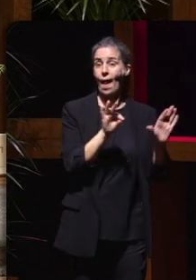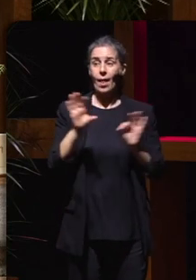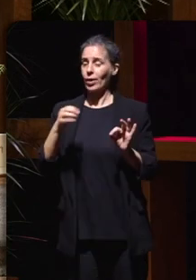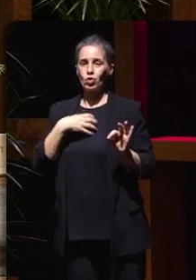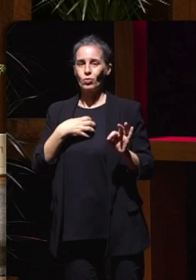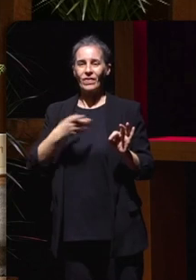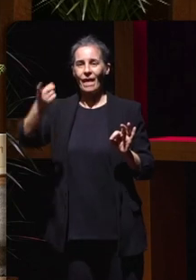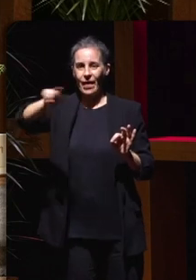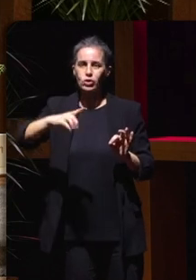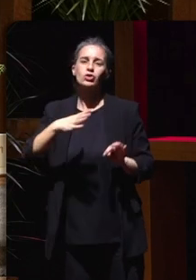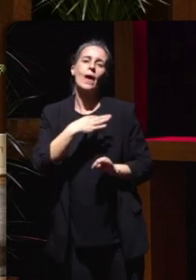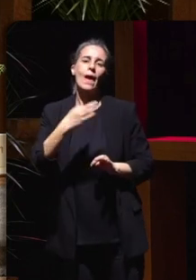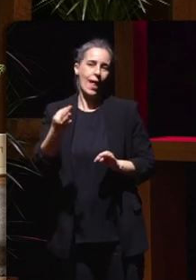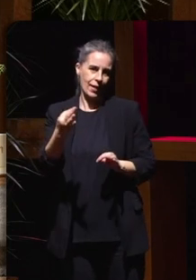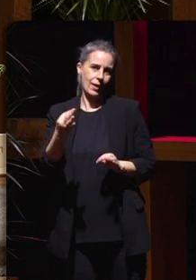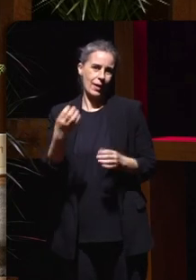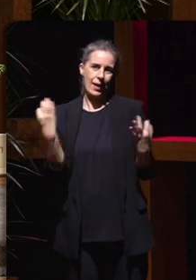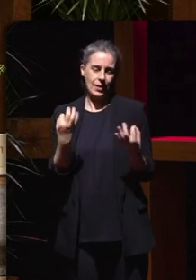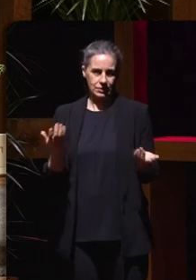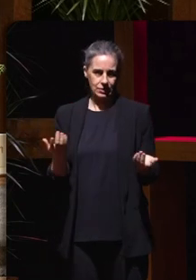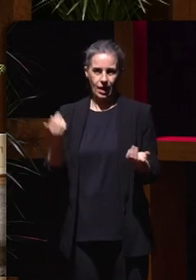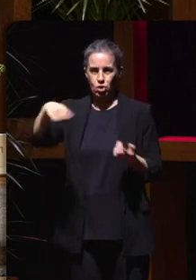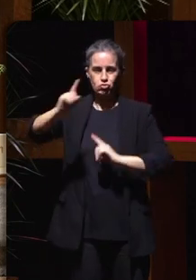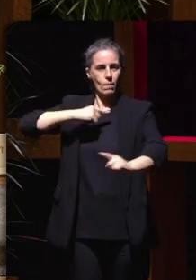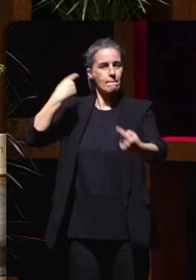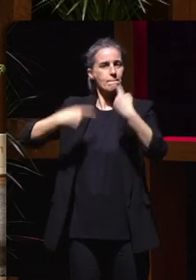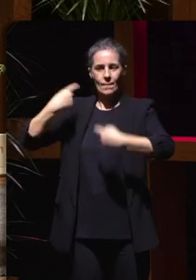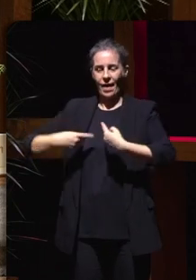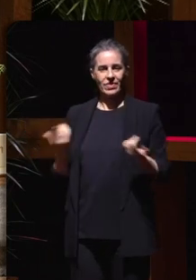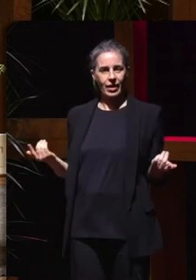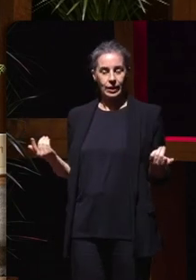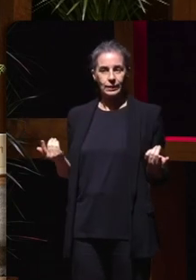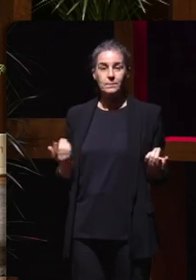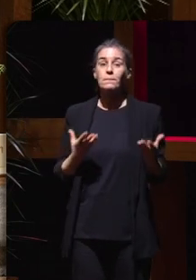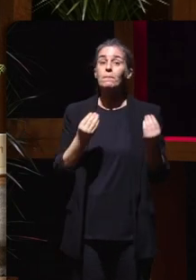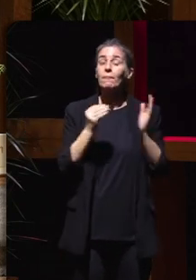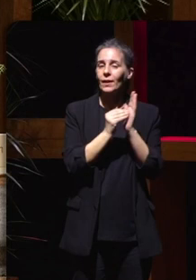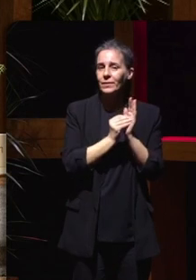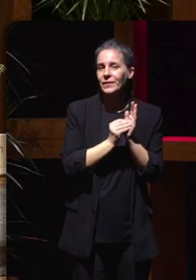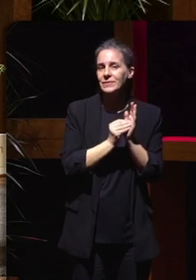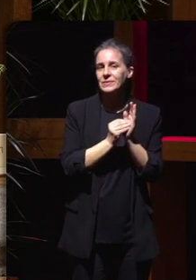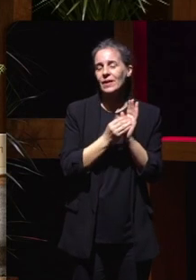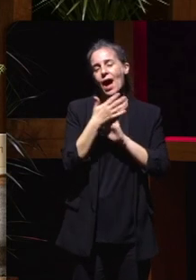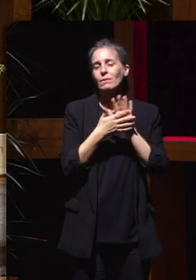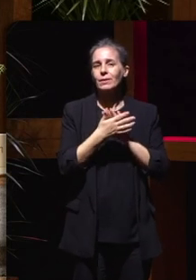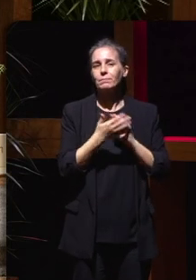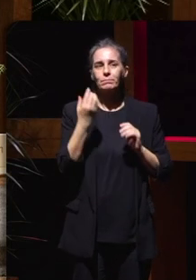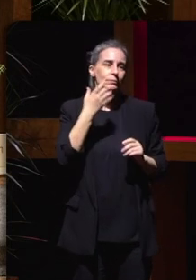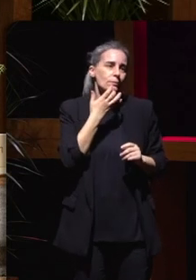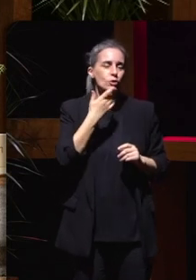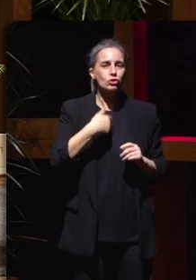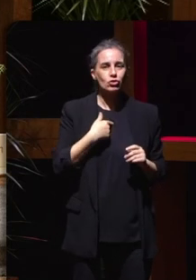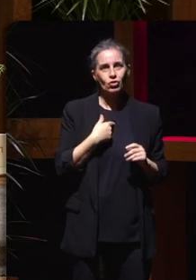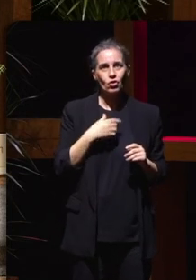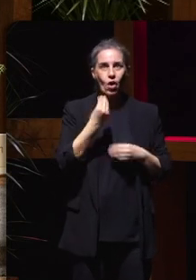defeito moitas veces se fala de que se tire falsa tonta te sacas rédito de una situación no tienes